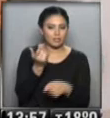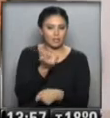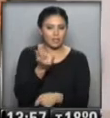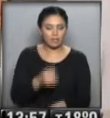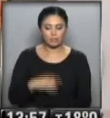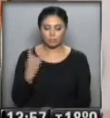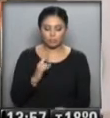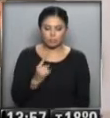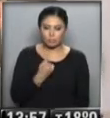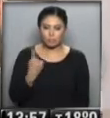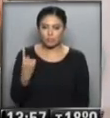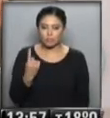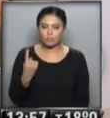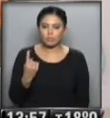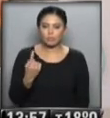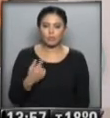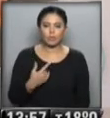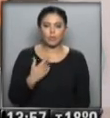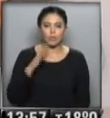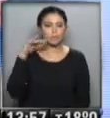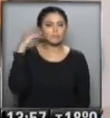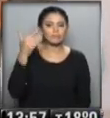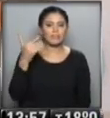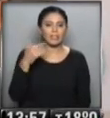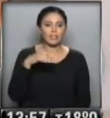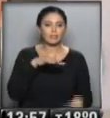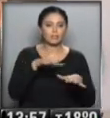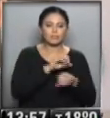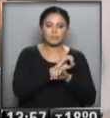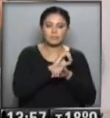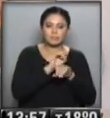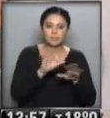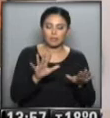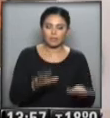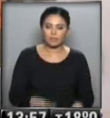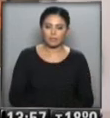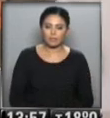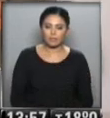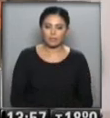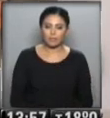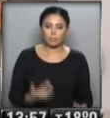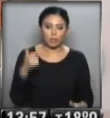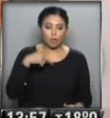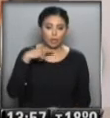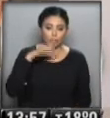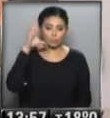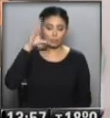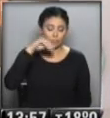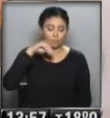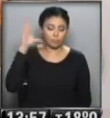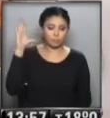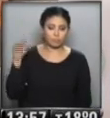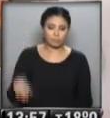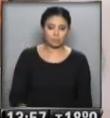y solo frente a fenómenos muy graves que quizá hoy se han olvidado en buena